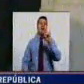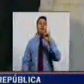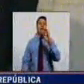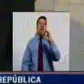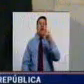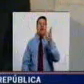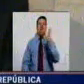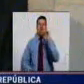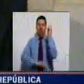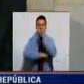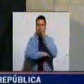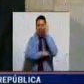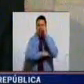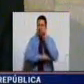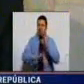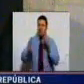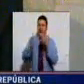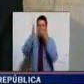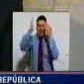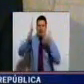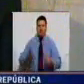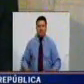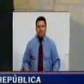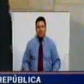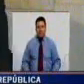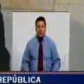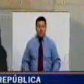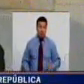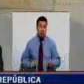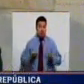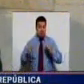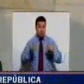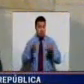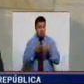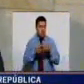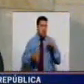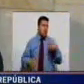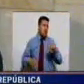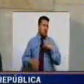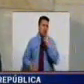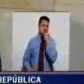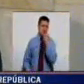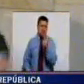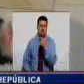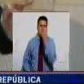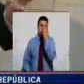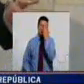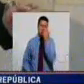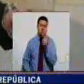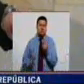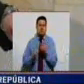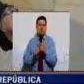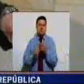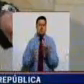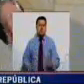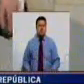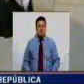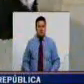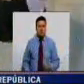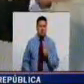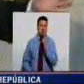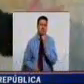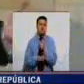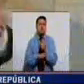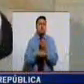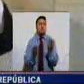es decir, Ecopetrol, es decir, el gobierno nacional. Entonces, el debate cuando se haga va a ser muy interesante, porque primero va a tocar que